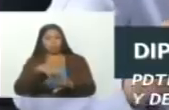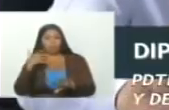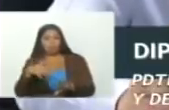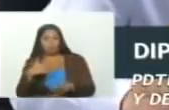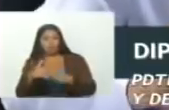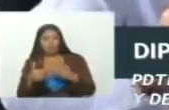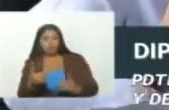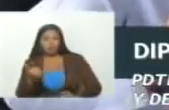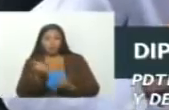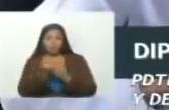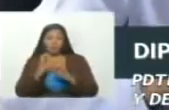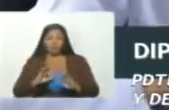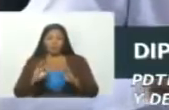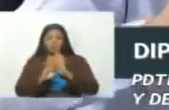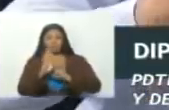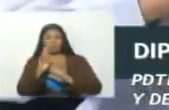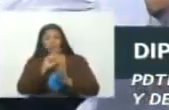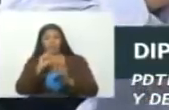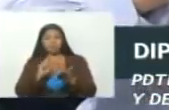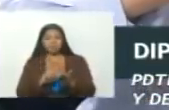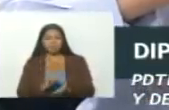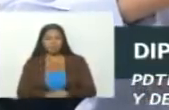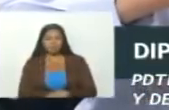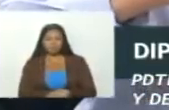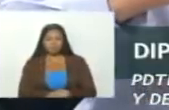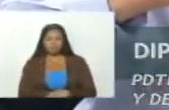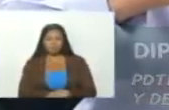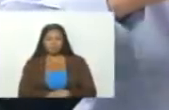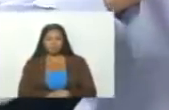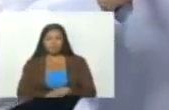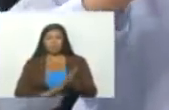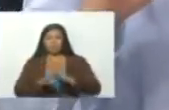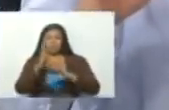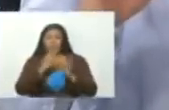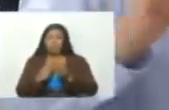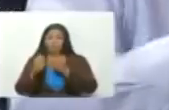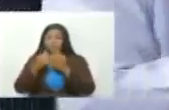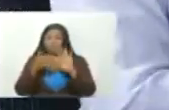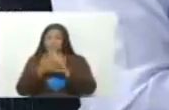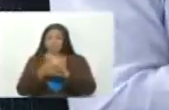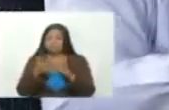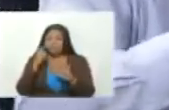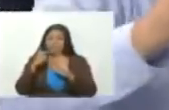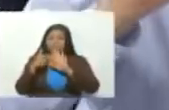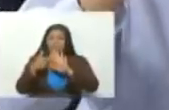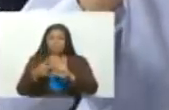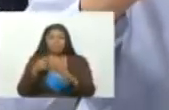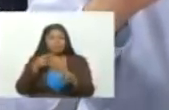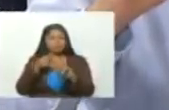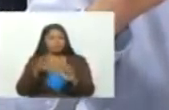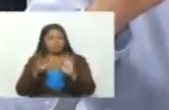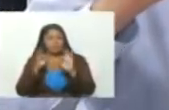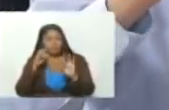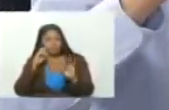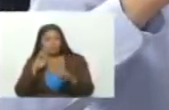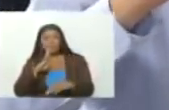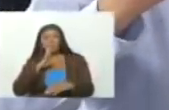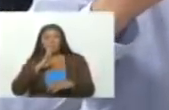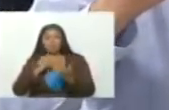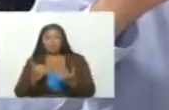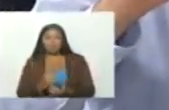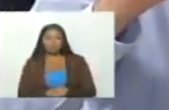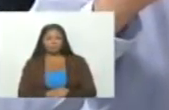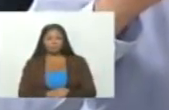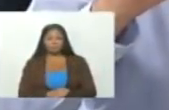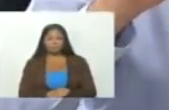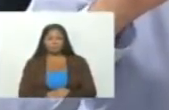aportar absolutamente nada al desarrollo nacional. Piensan que el desarrollo en la economía está reflejado exclusivamente en la cuenta bancaria. Y nosotros tenemos